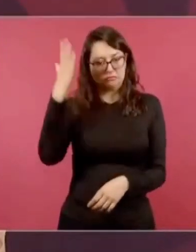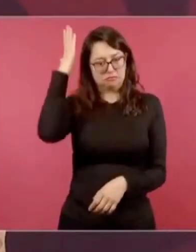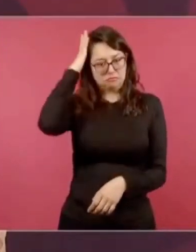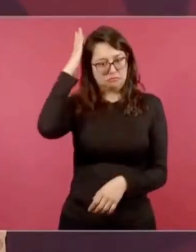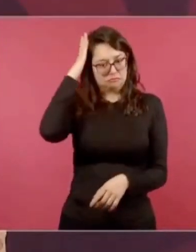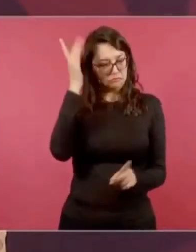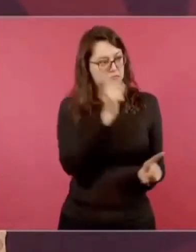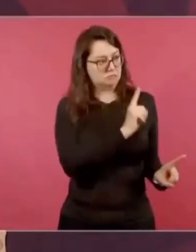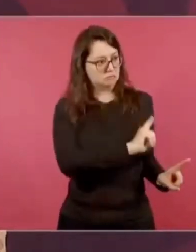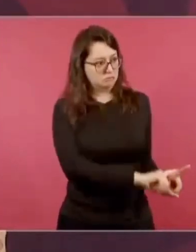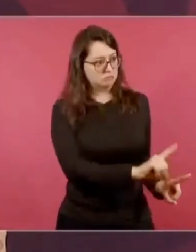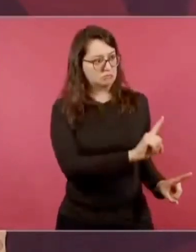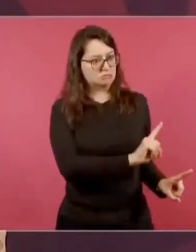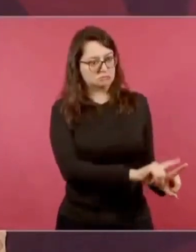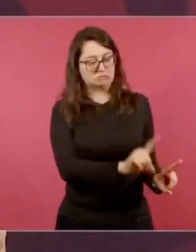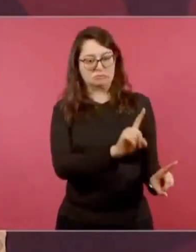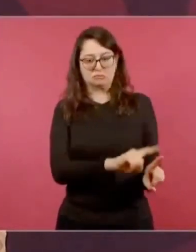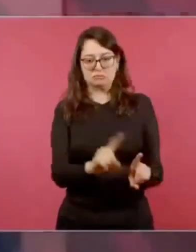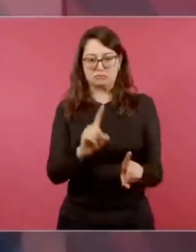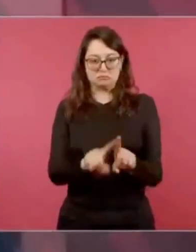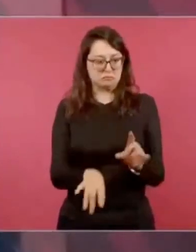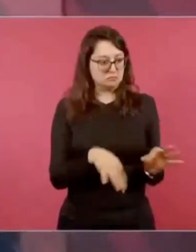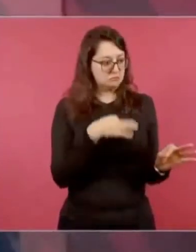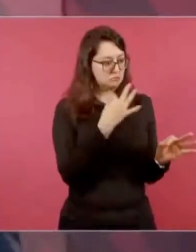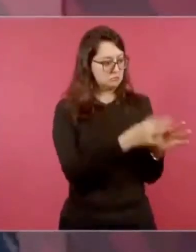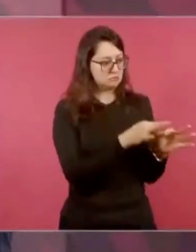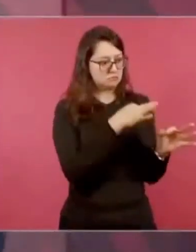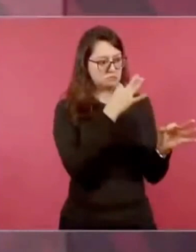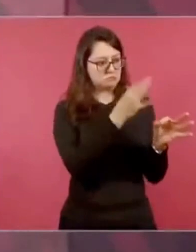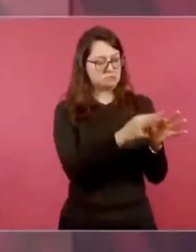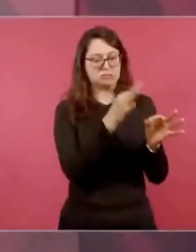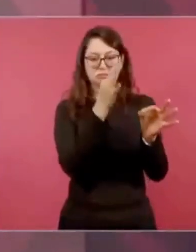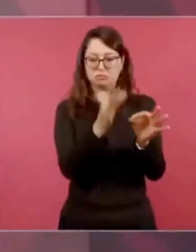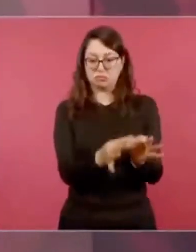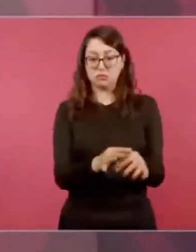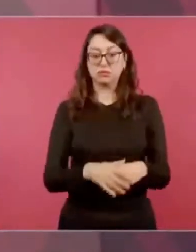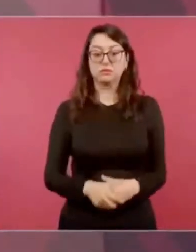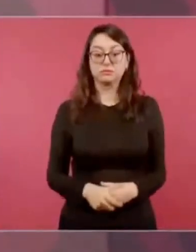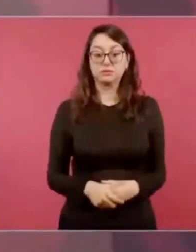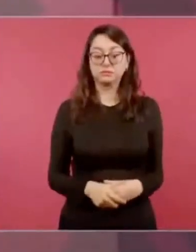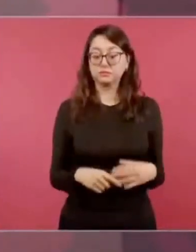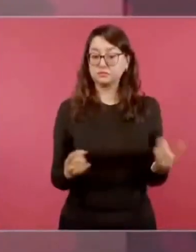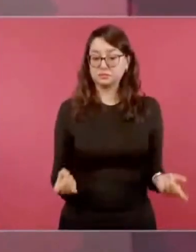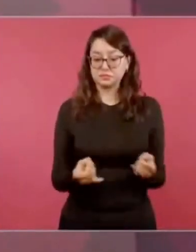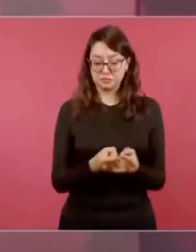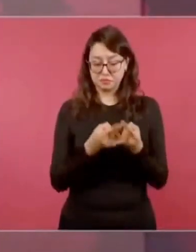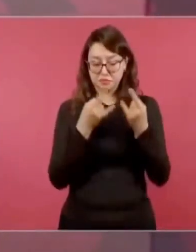ejemplares. En esta breve historia hay enseñanzas mayores.